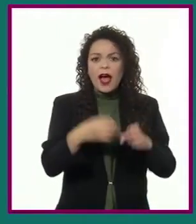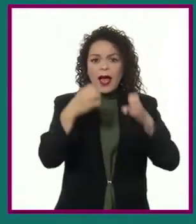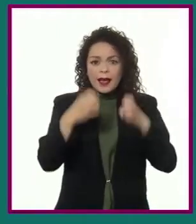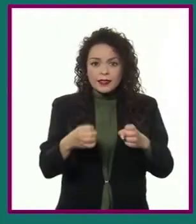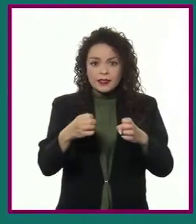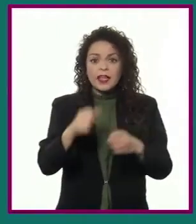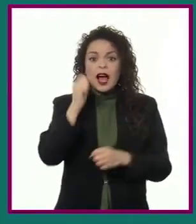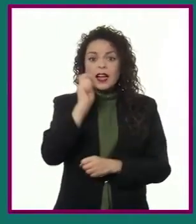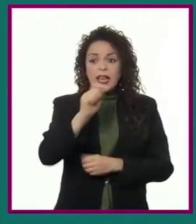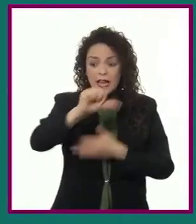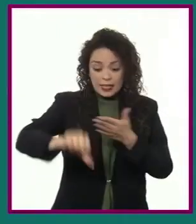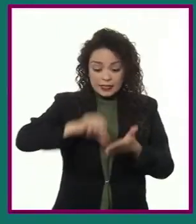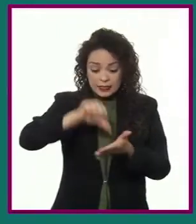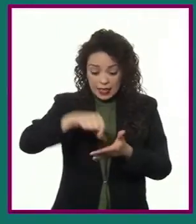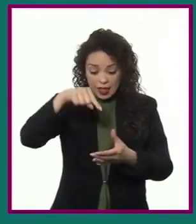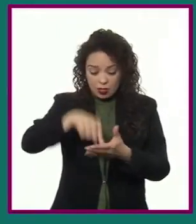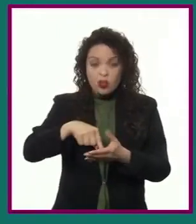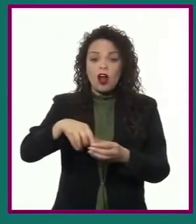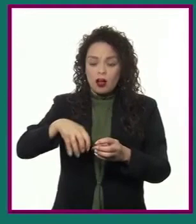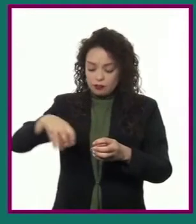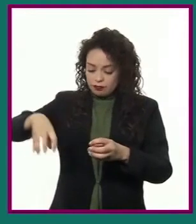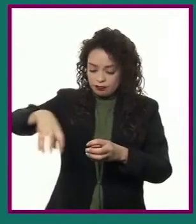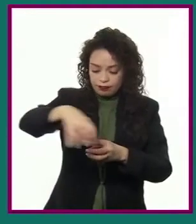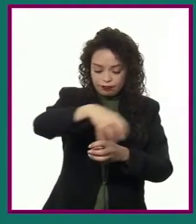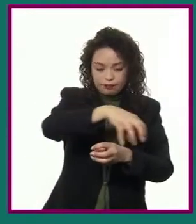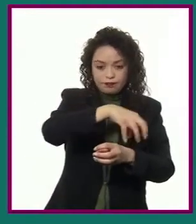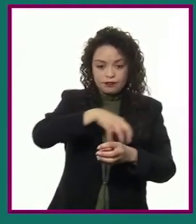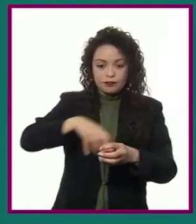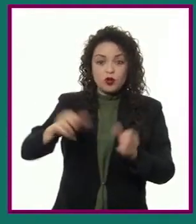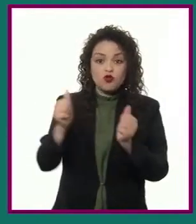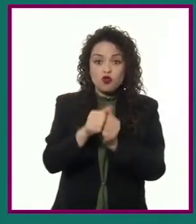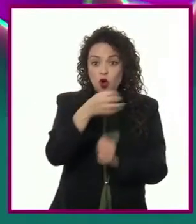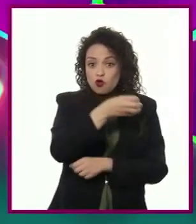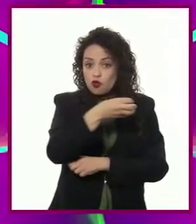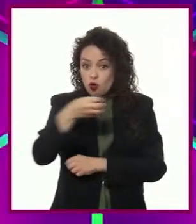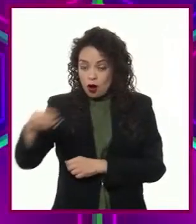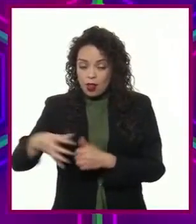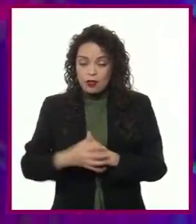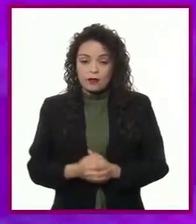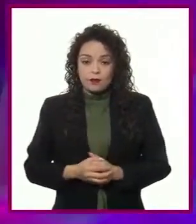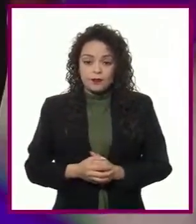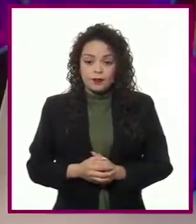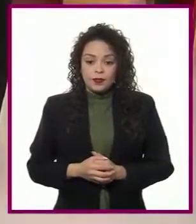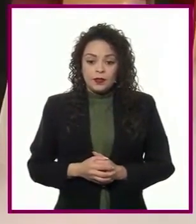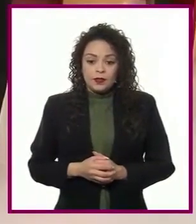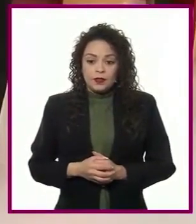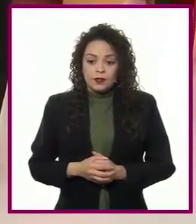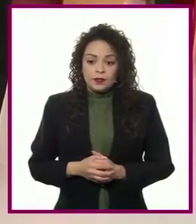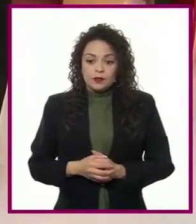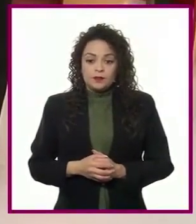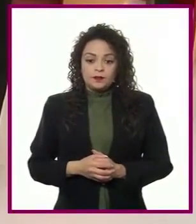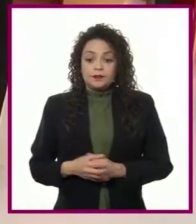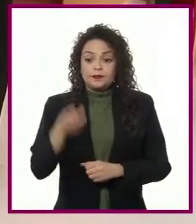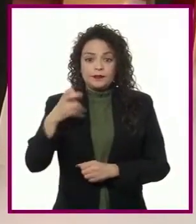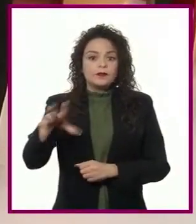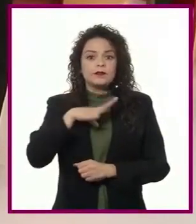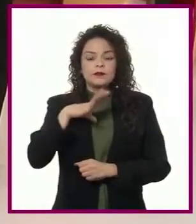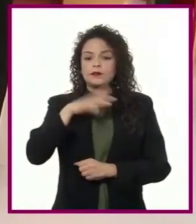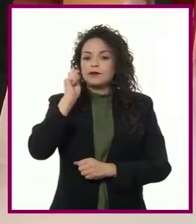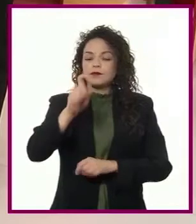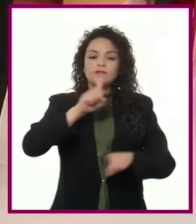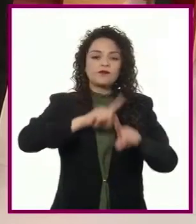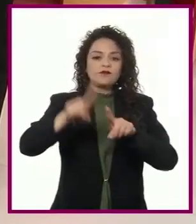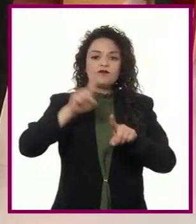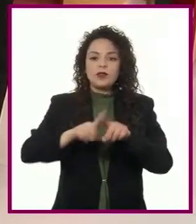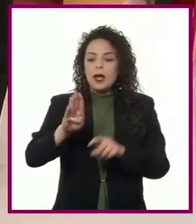del centro de la galaxia, de manera uniforme. Y en todas las direcciones, estas poseen brillos que